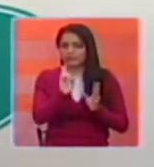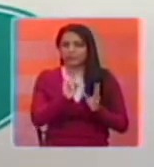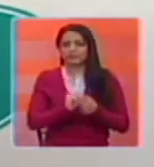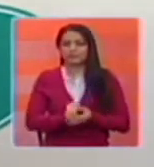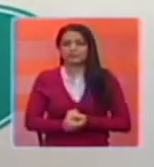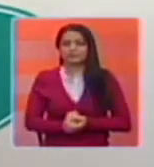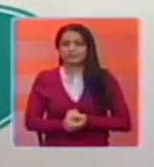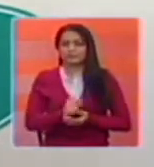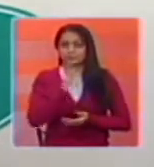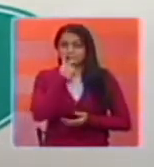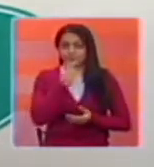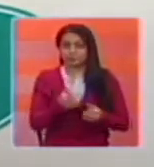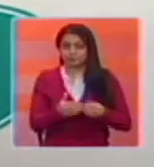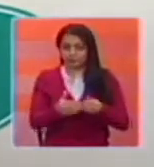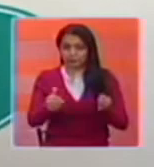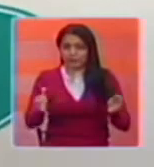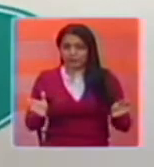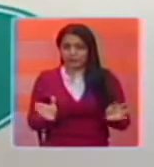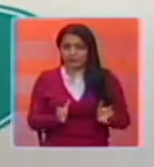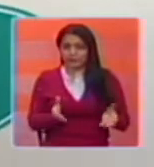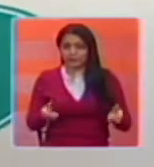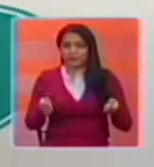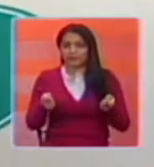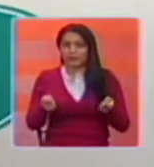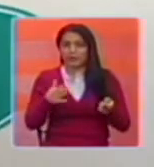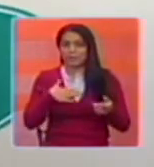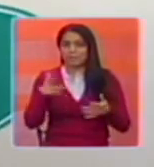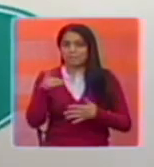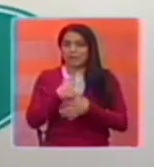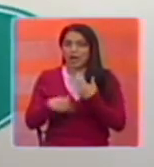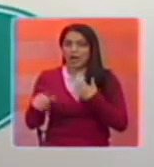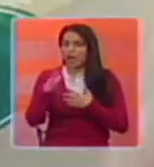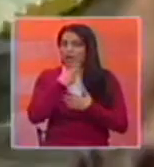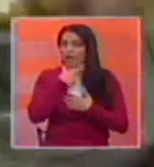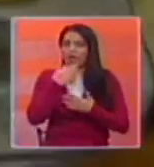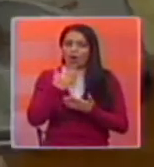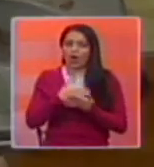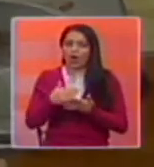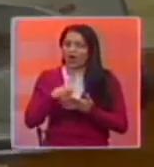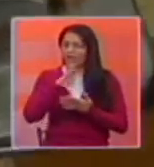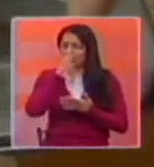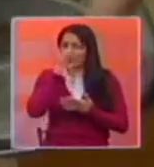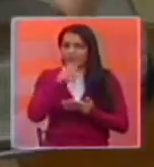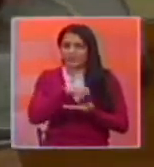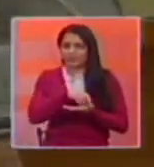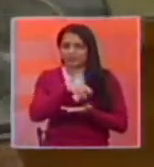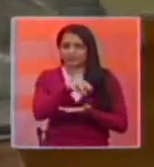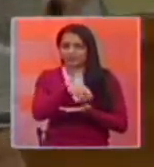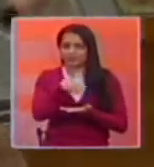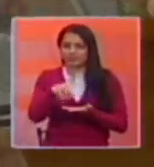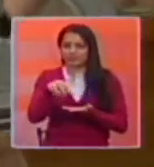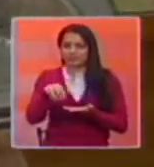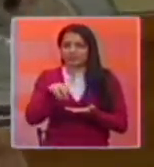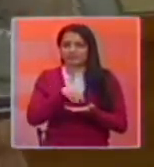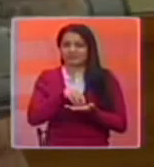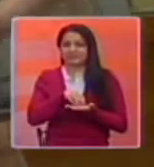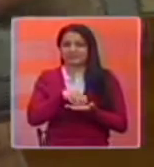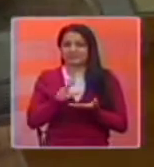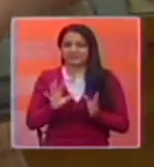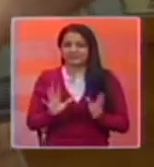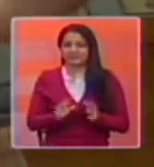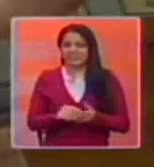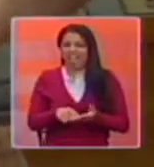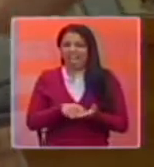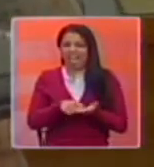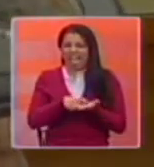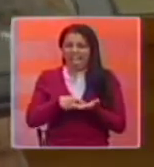está el molde. Mire, está viejito mi molde porque mi hija es cupcakera. Como que le digo, todo el día hace cupcakes. Entonces, esto aquí ya es rayado